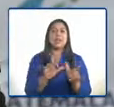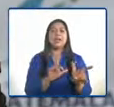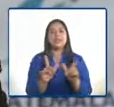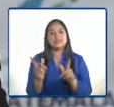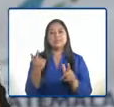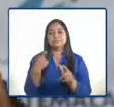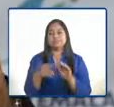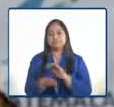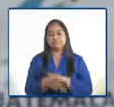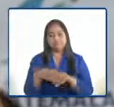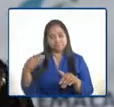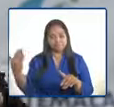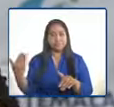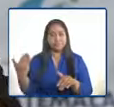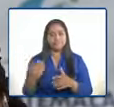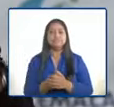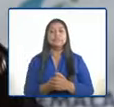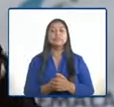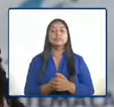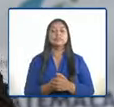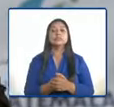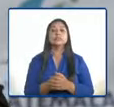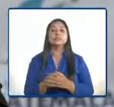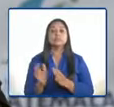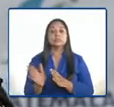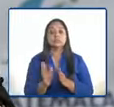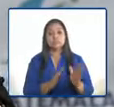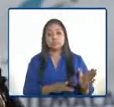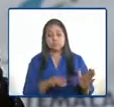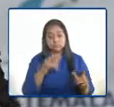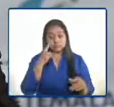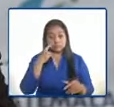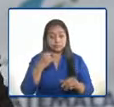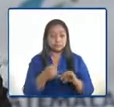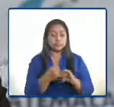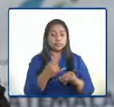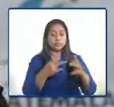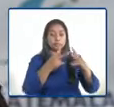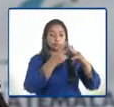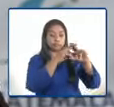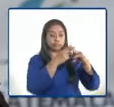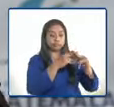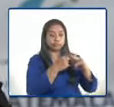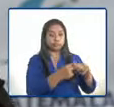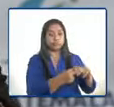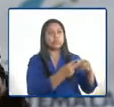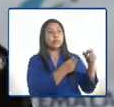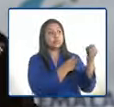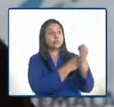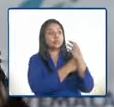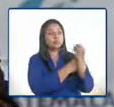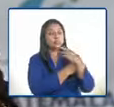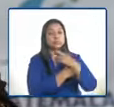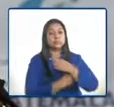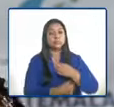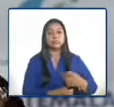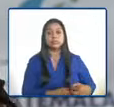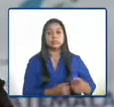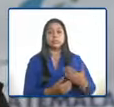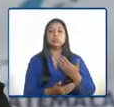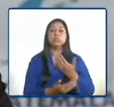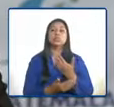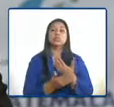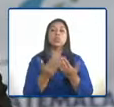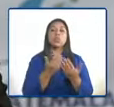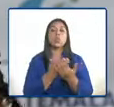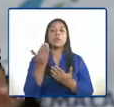poder salir. Luego estamos terminando de remozar, por instrucciones del señor presidente también, el nuevo centro